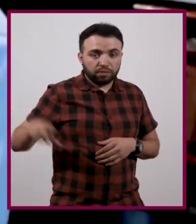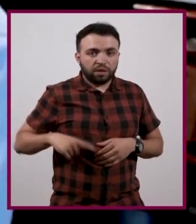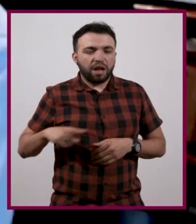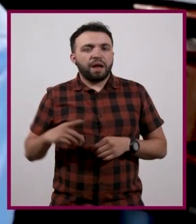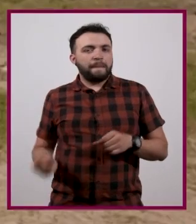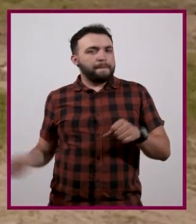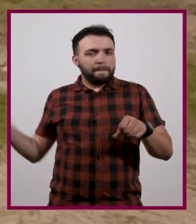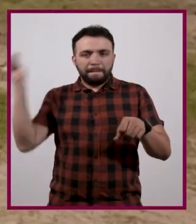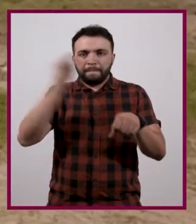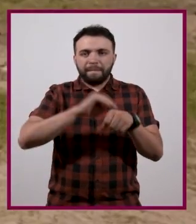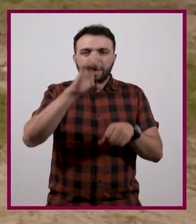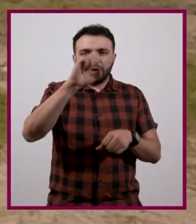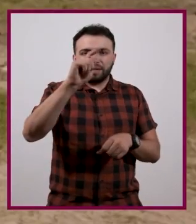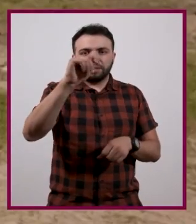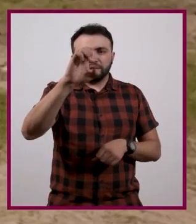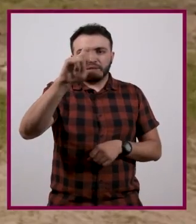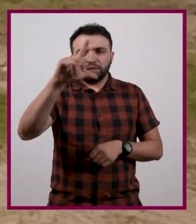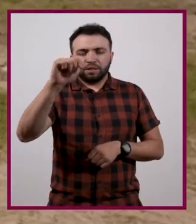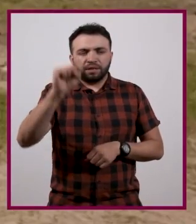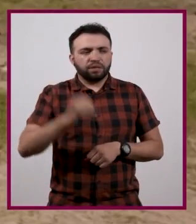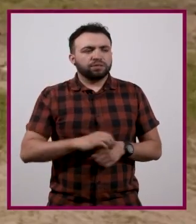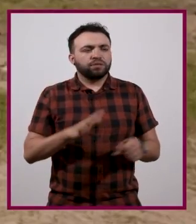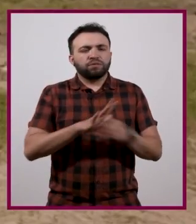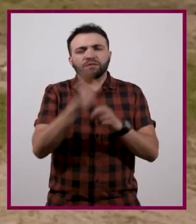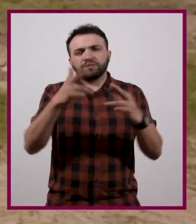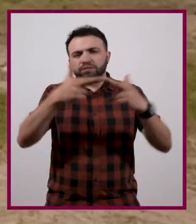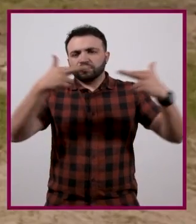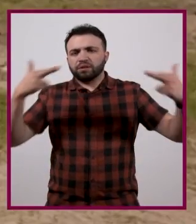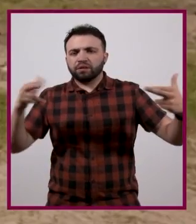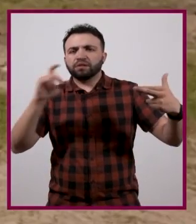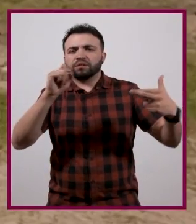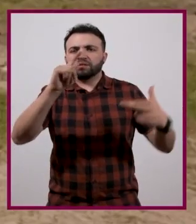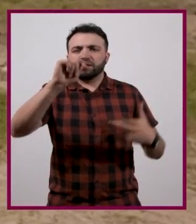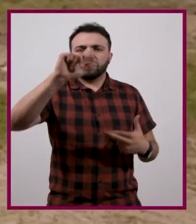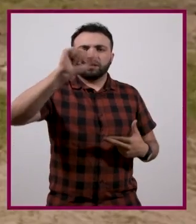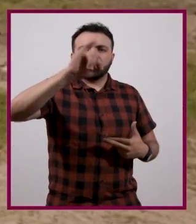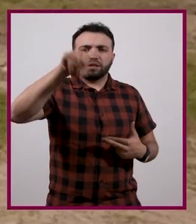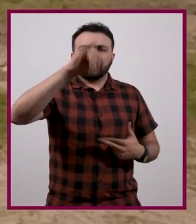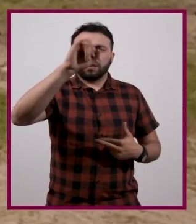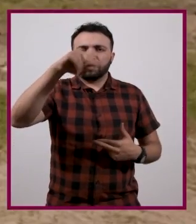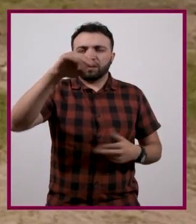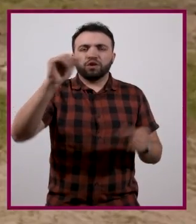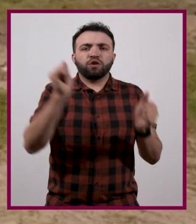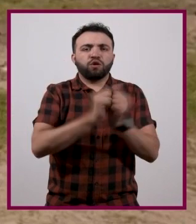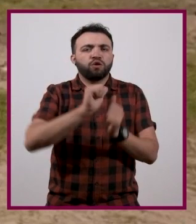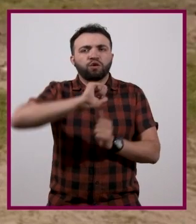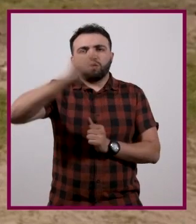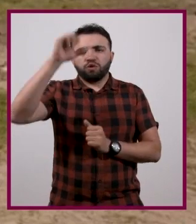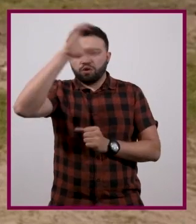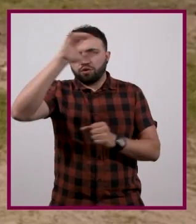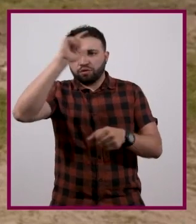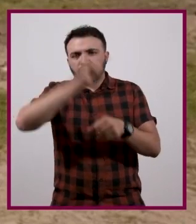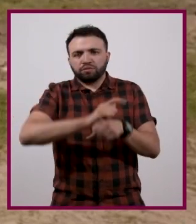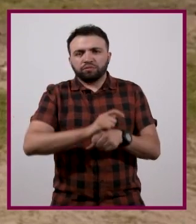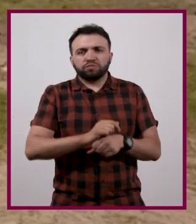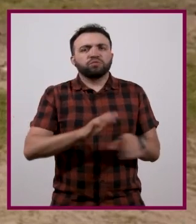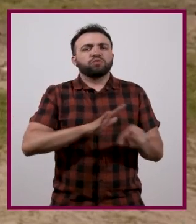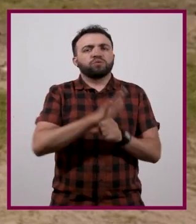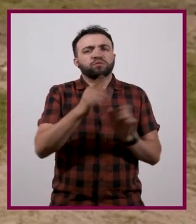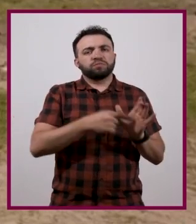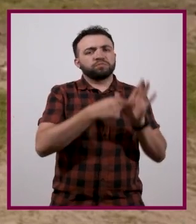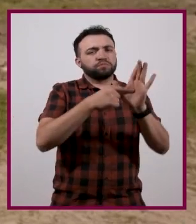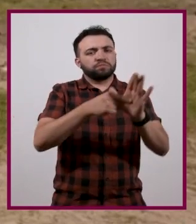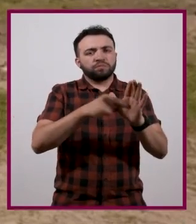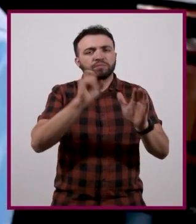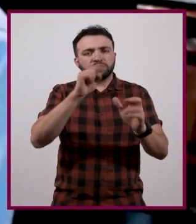más estelas. ¿Qué relación tuvo la civilización conocida como el Tajín con otras culturas mesoamericanas y en qué se refleja esta